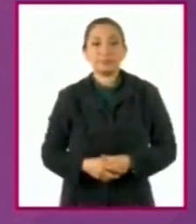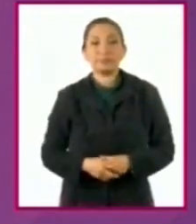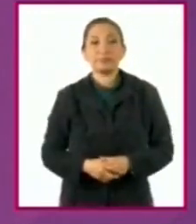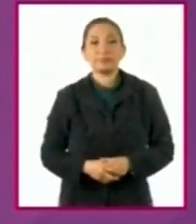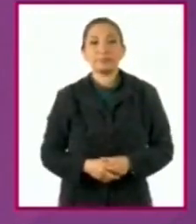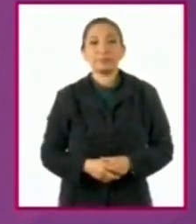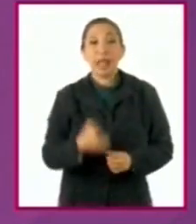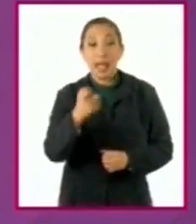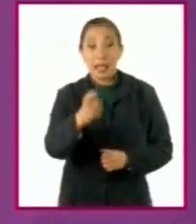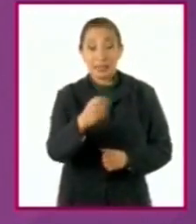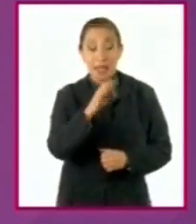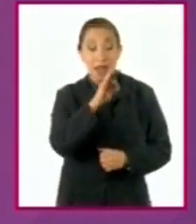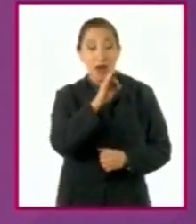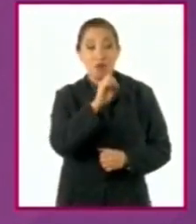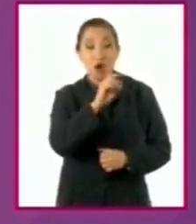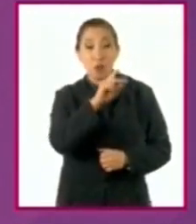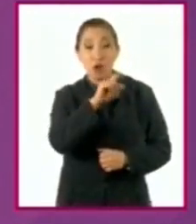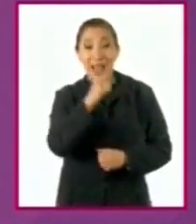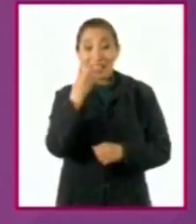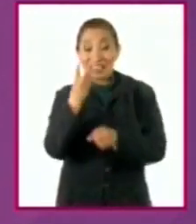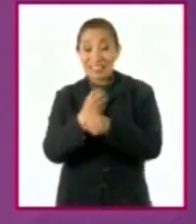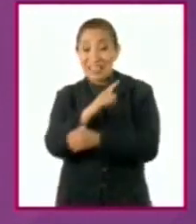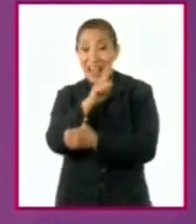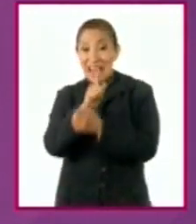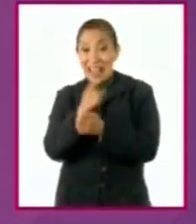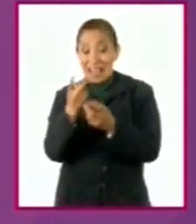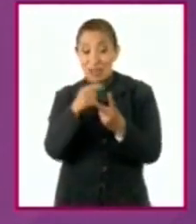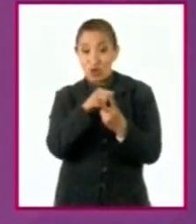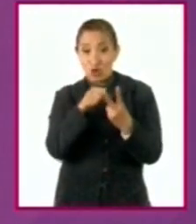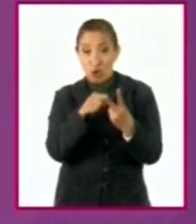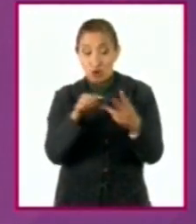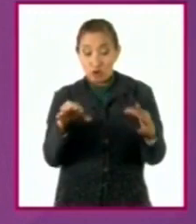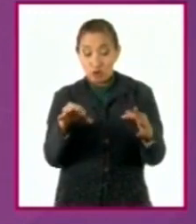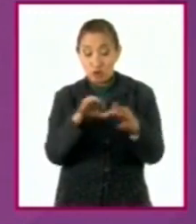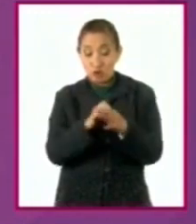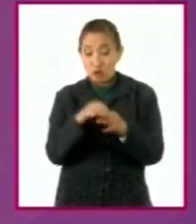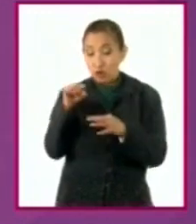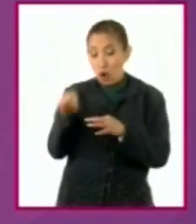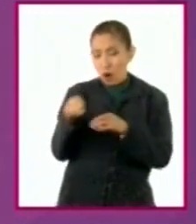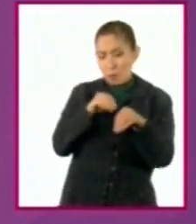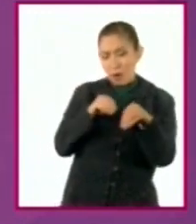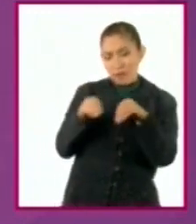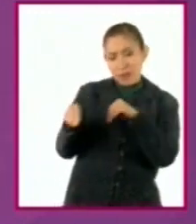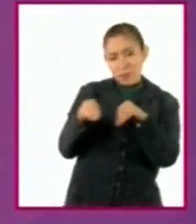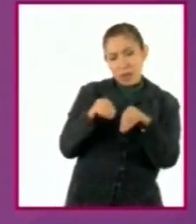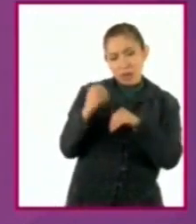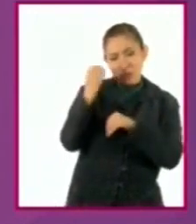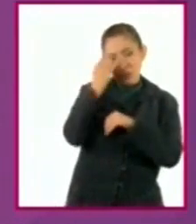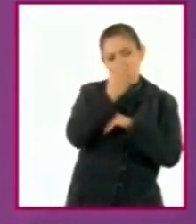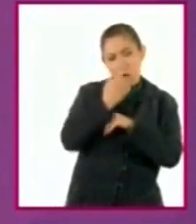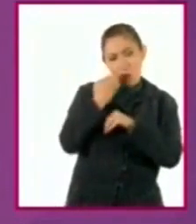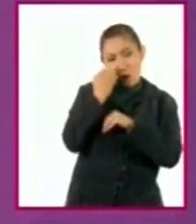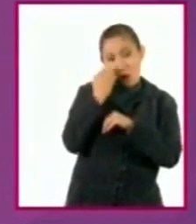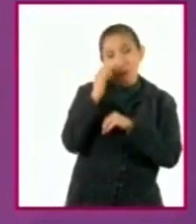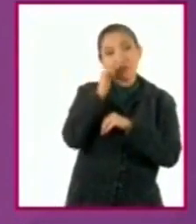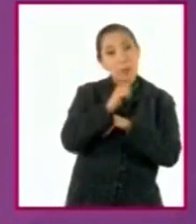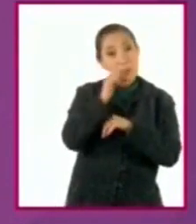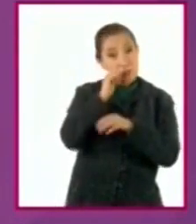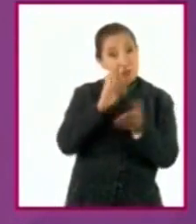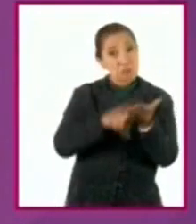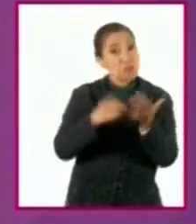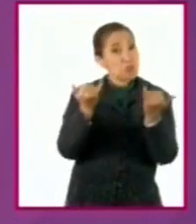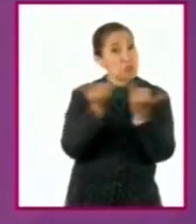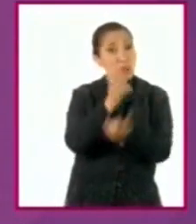Esta fórmula y la tercera ley de Newton relacionada con el movimiento son siempre